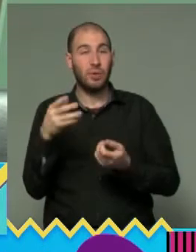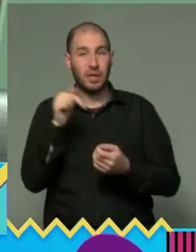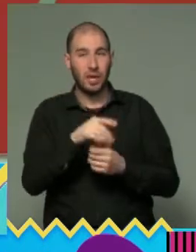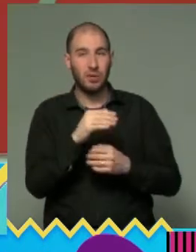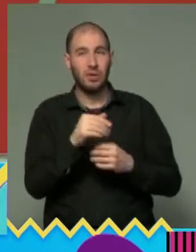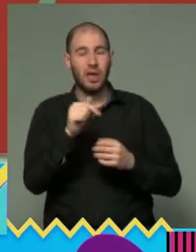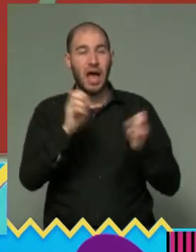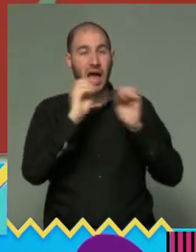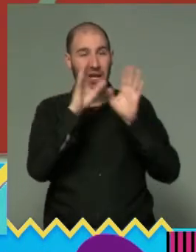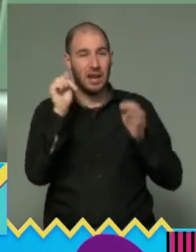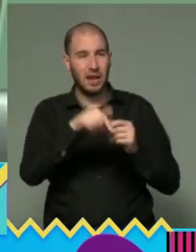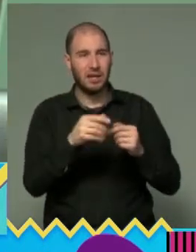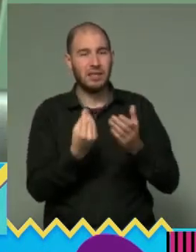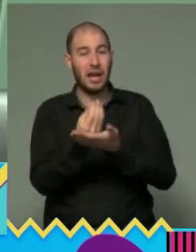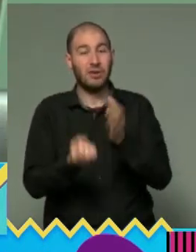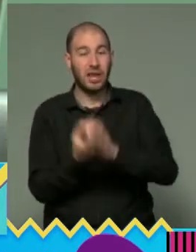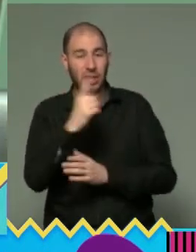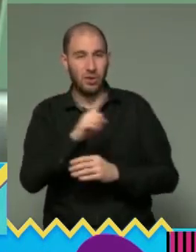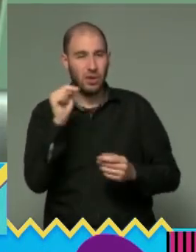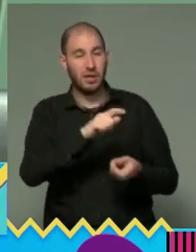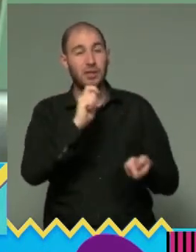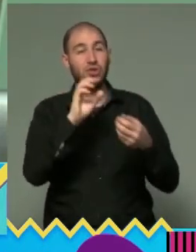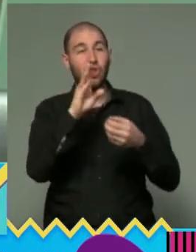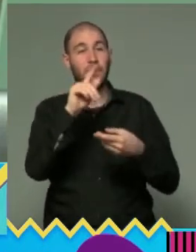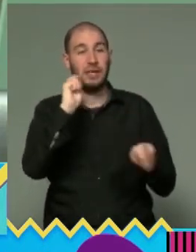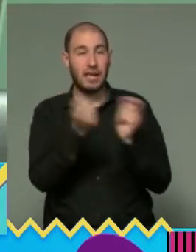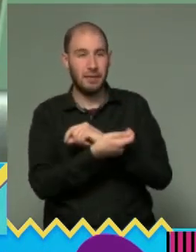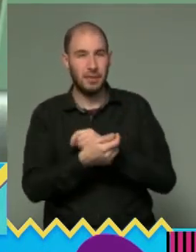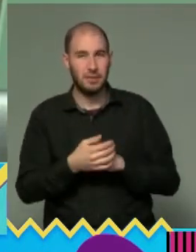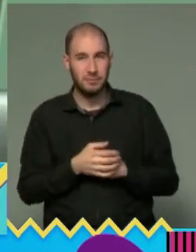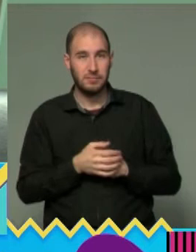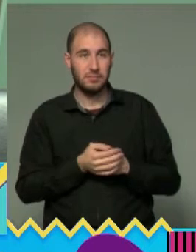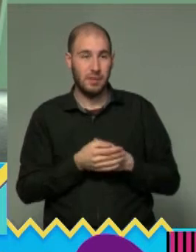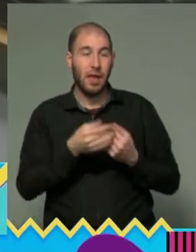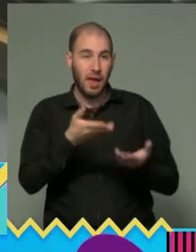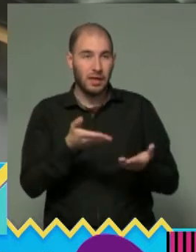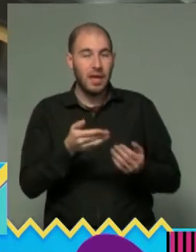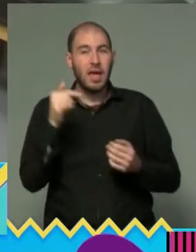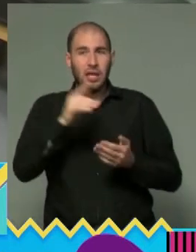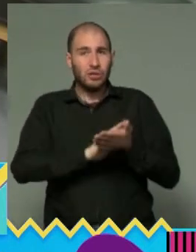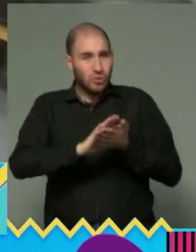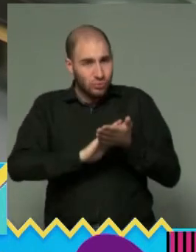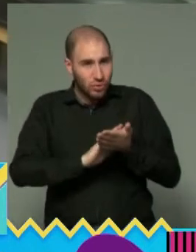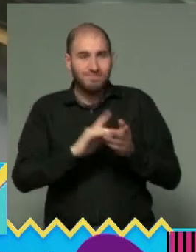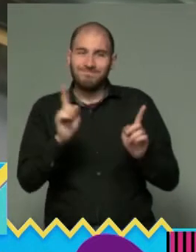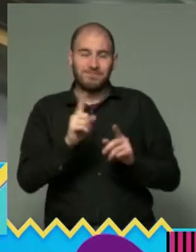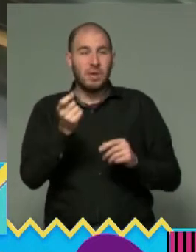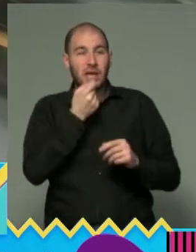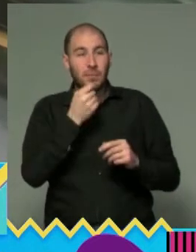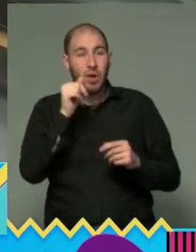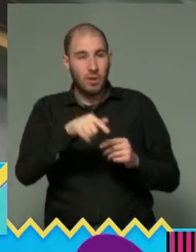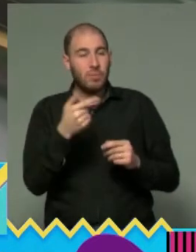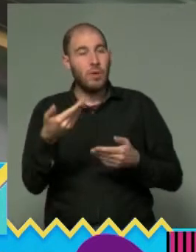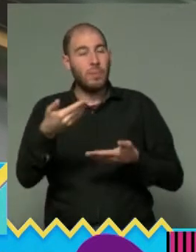se encargan de aclarar que no van a crear un cargo nuevo, sino que lo que hacen es cambiarle el nombre. Obviamente. Ahora, ¿eso va a solucionar? No. Te pongo un ejemplo ahora por